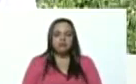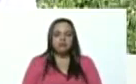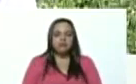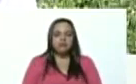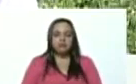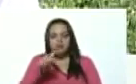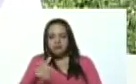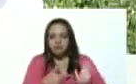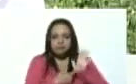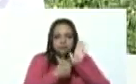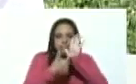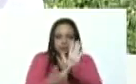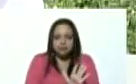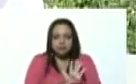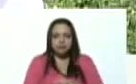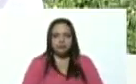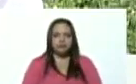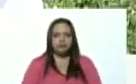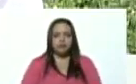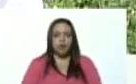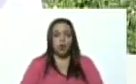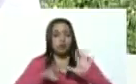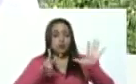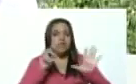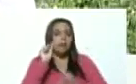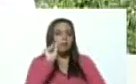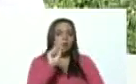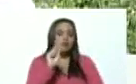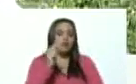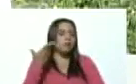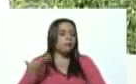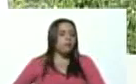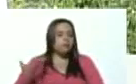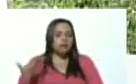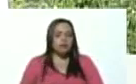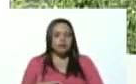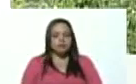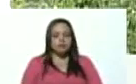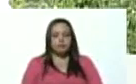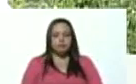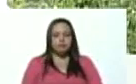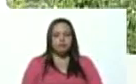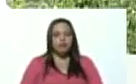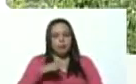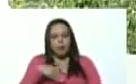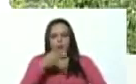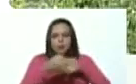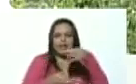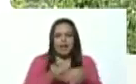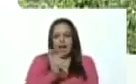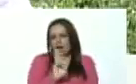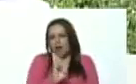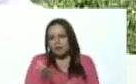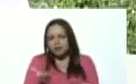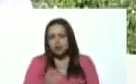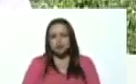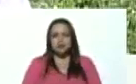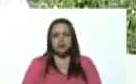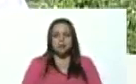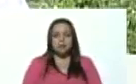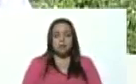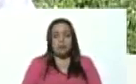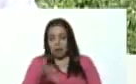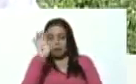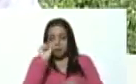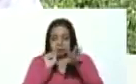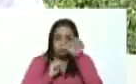a presentar con siete vértices importantes y que, bueno, podemos explicarlo rápidamente para el conocimiento de